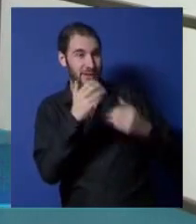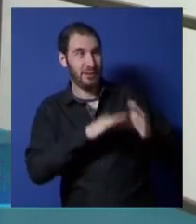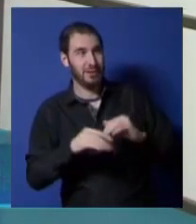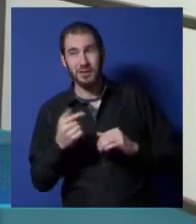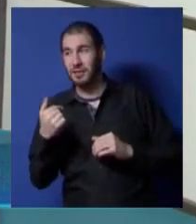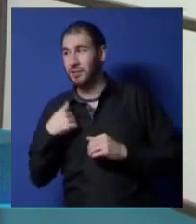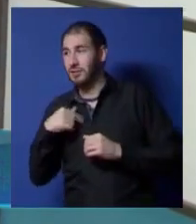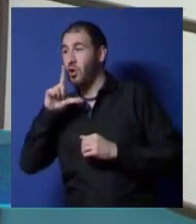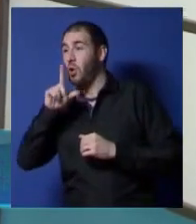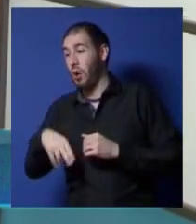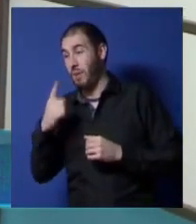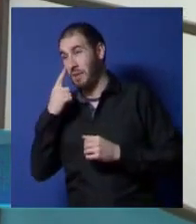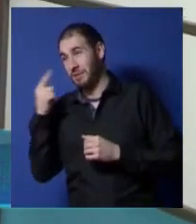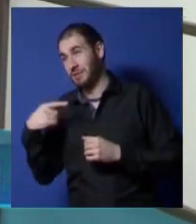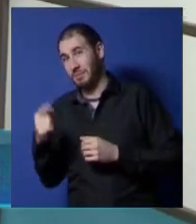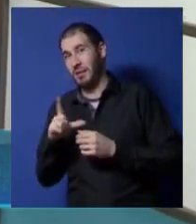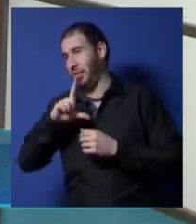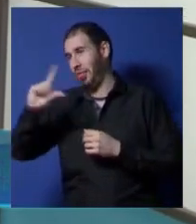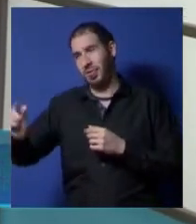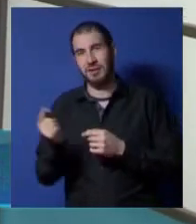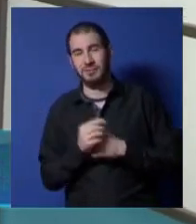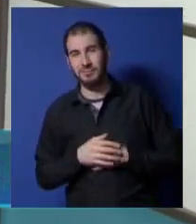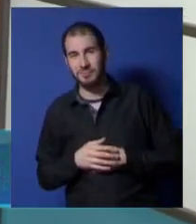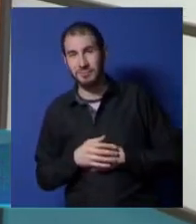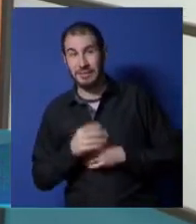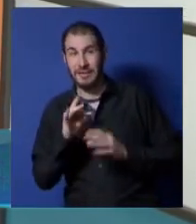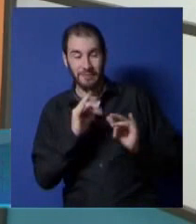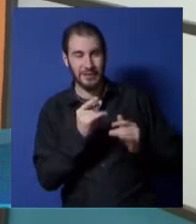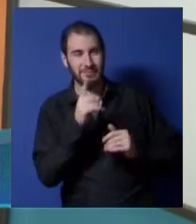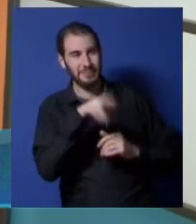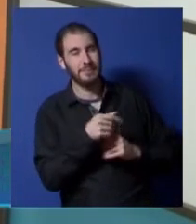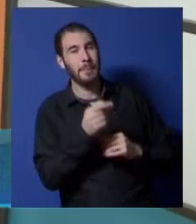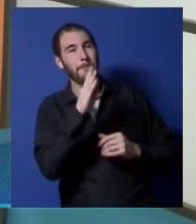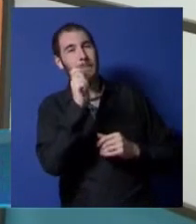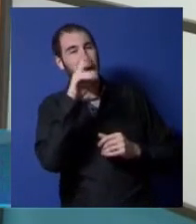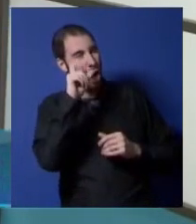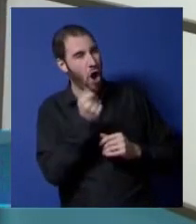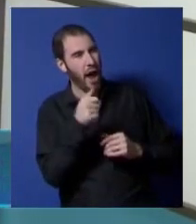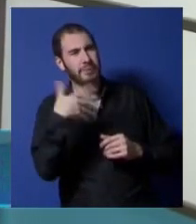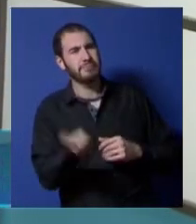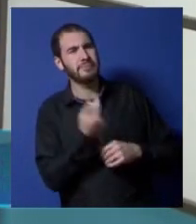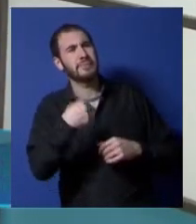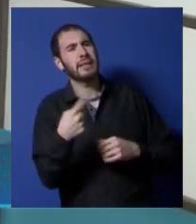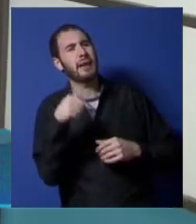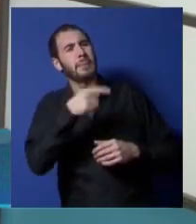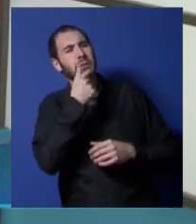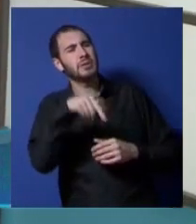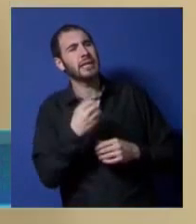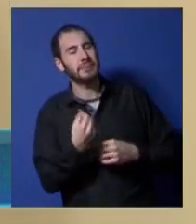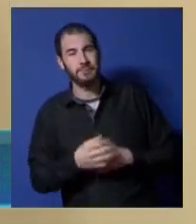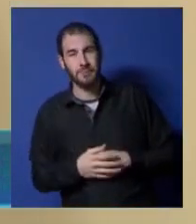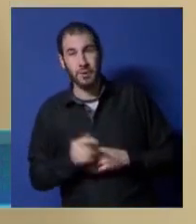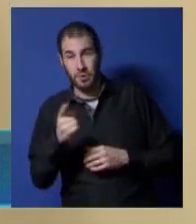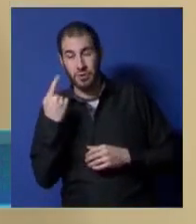vivido casi toda mi vida en Luján, entonces siempre me quedaba muy atrás mano, hay que decirlo. Se complica total. Bueno, Papito Barloa, ¿qué descubrimos de este gran personaje mendocino, Gastón? Bueno,